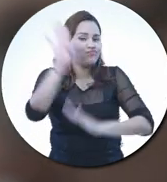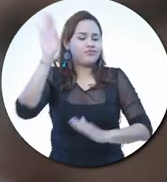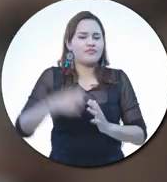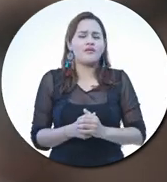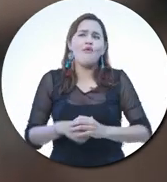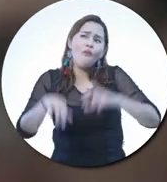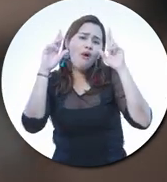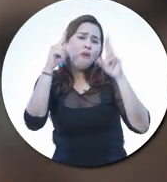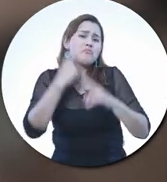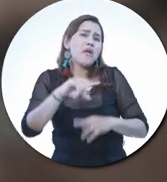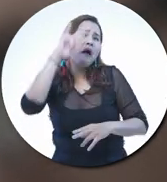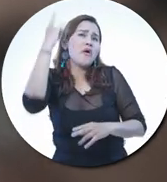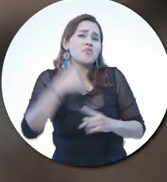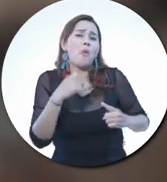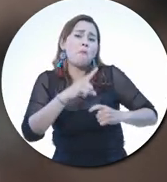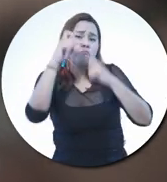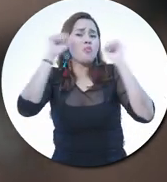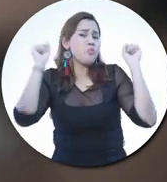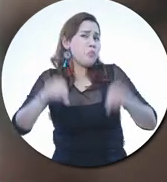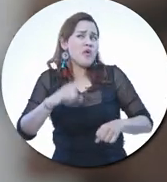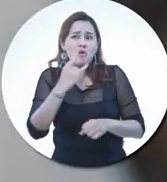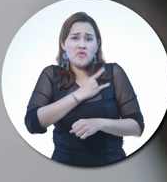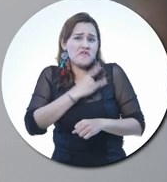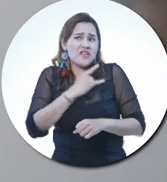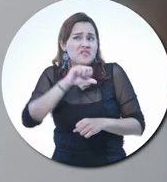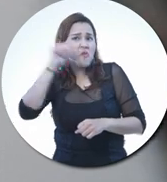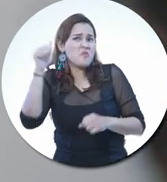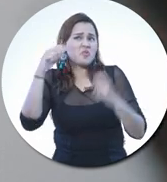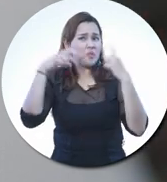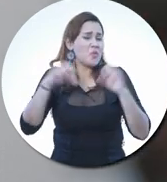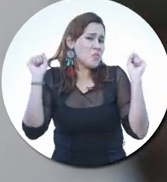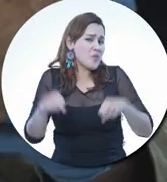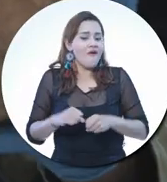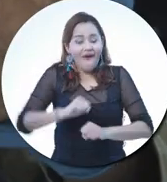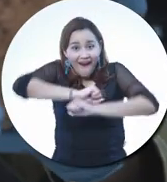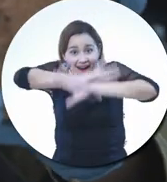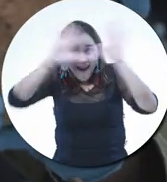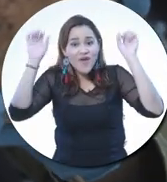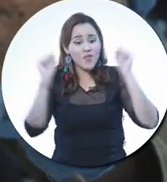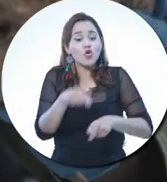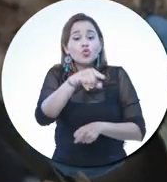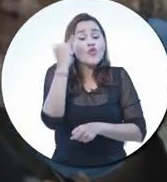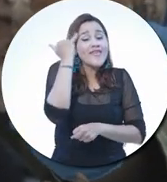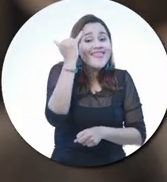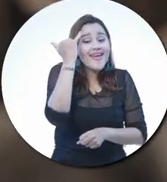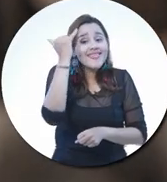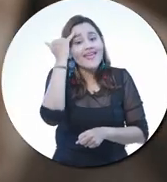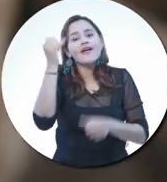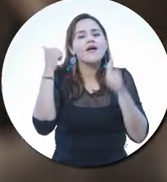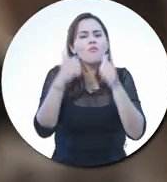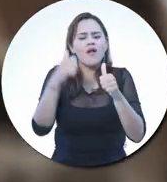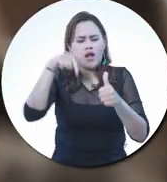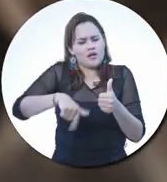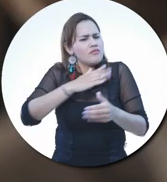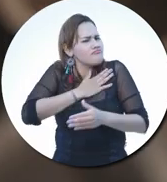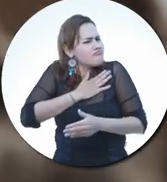Quizá algún día yo pueda viajar a otras universidades y hacer lo mismo que ellos. Así es, Juan. Por último, debes saber que si tienes buenas ideas